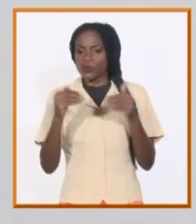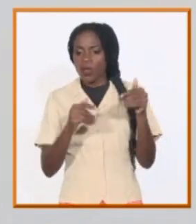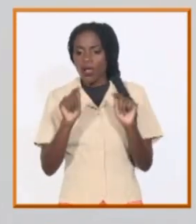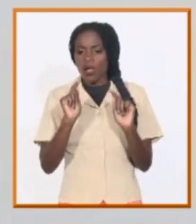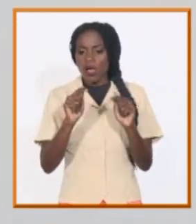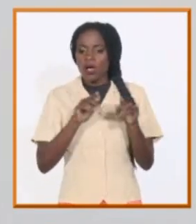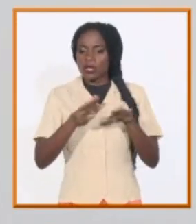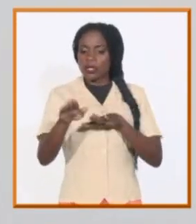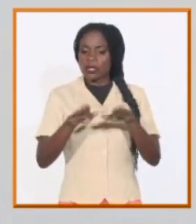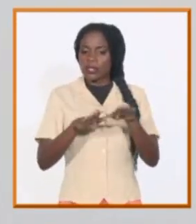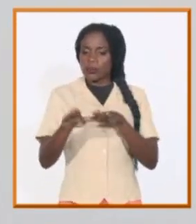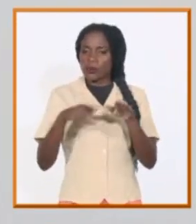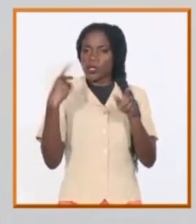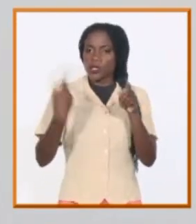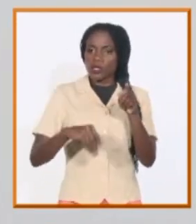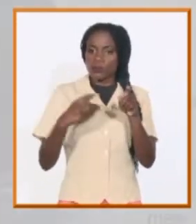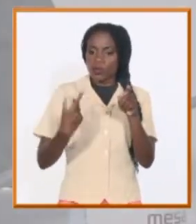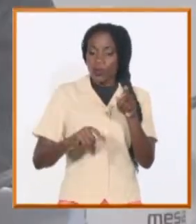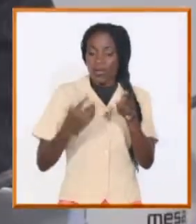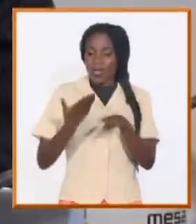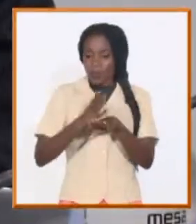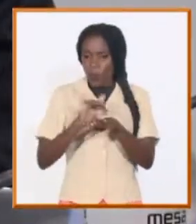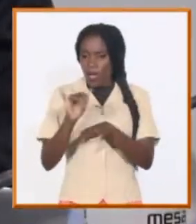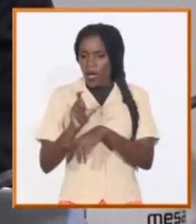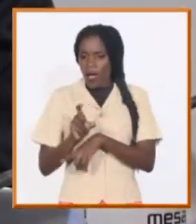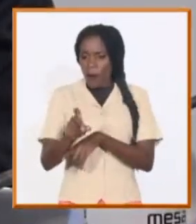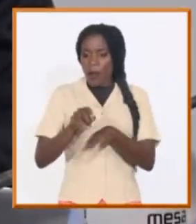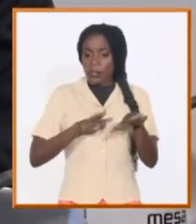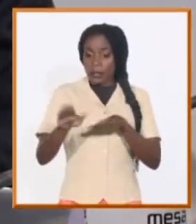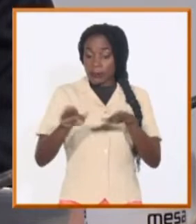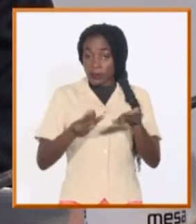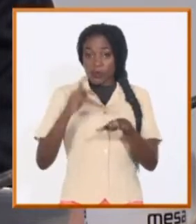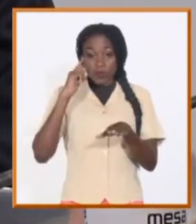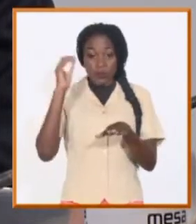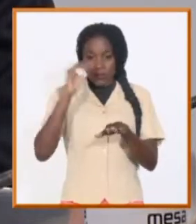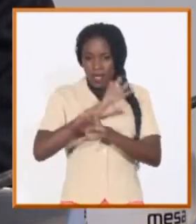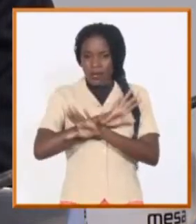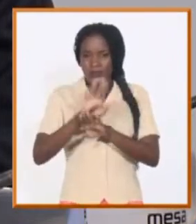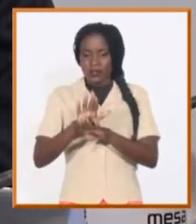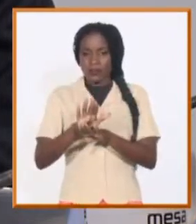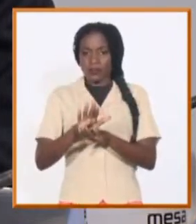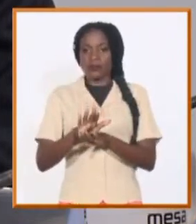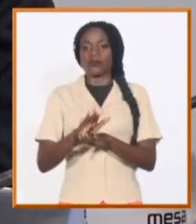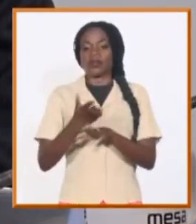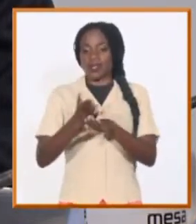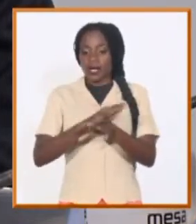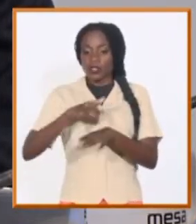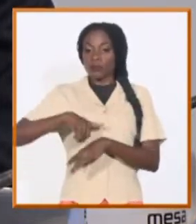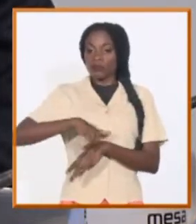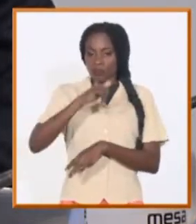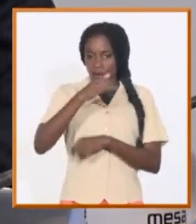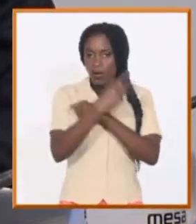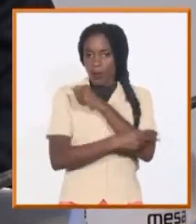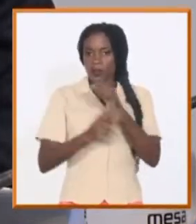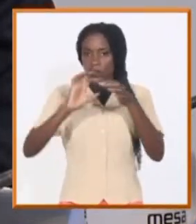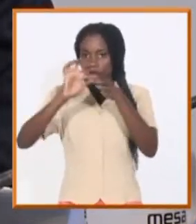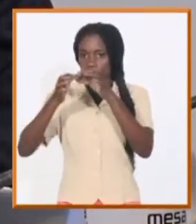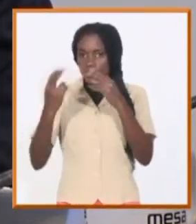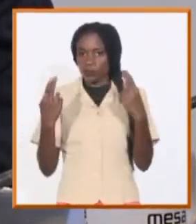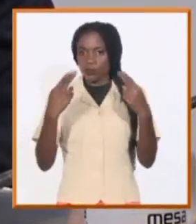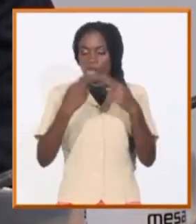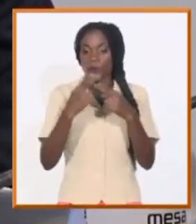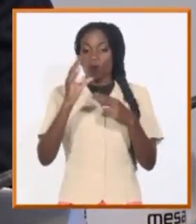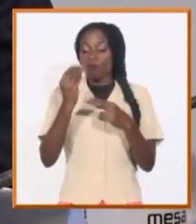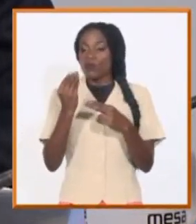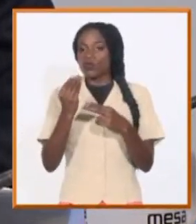la preparación y sobre todo en la recta final de la preparación, como usted decía, matizada por muchas dificultades, por muchas